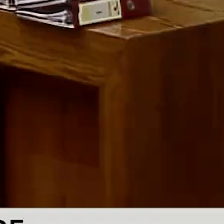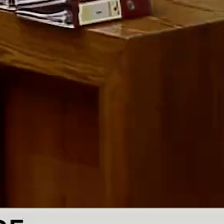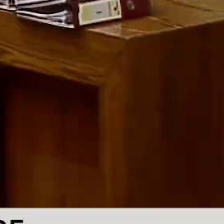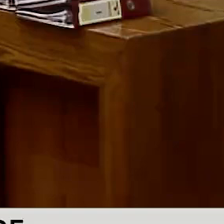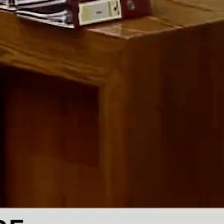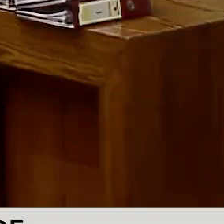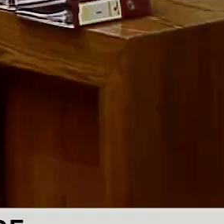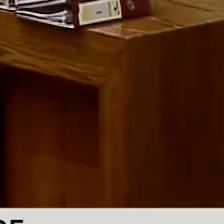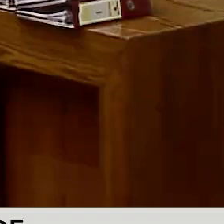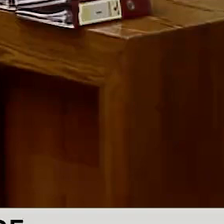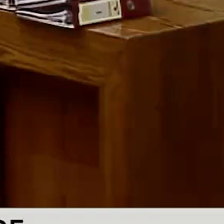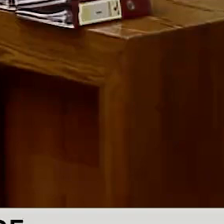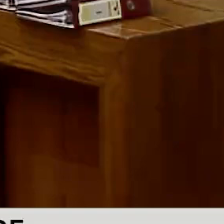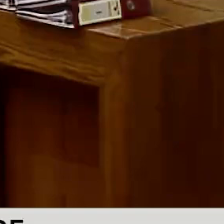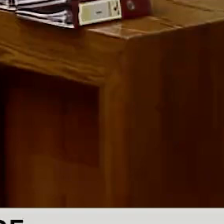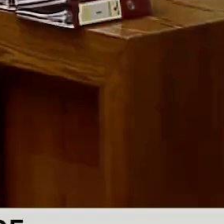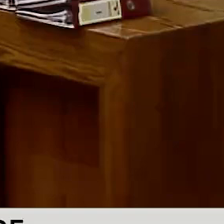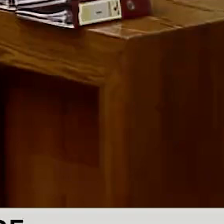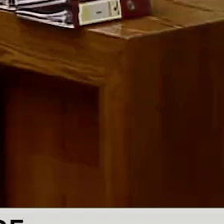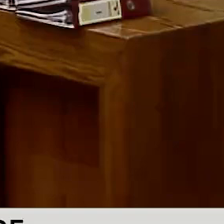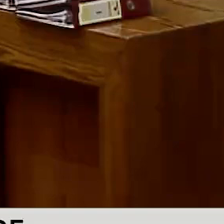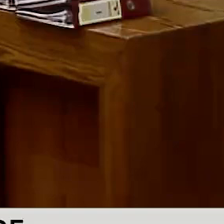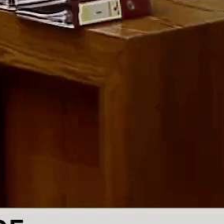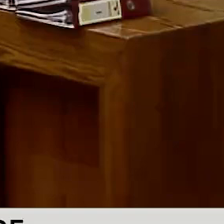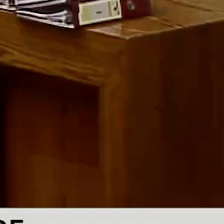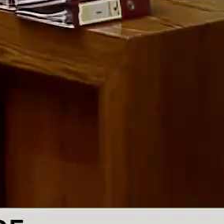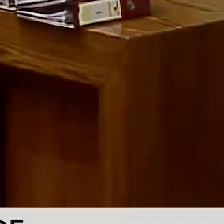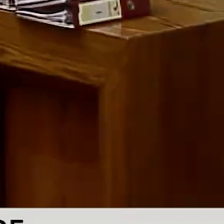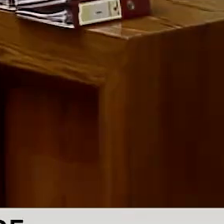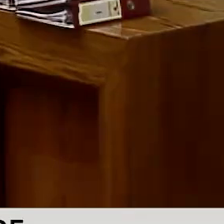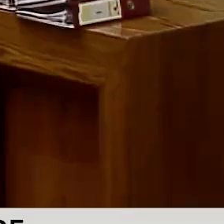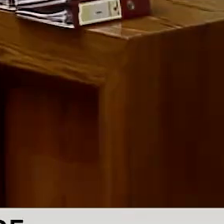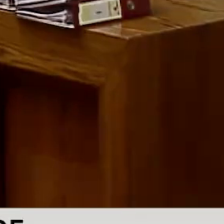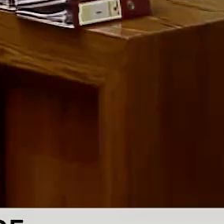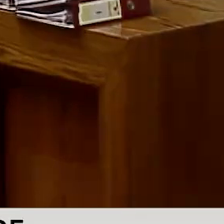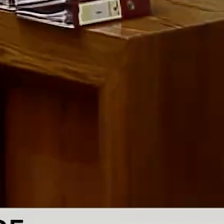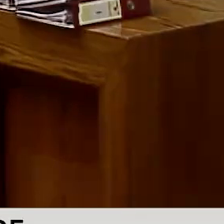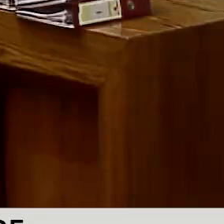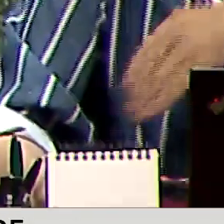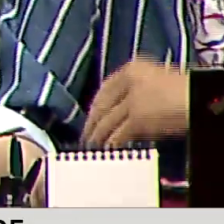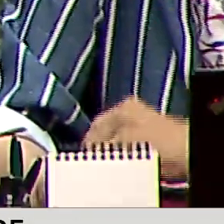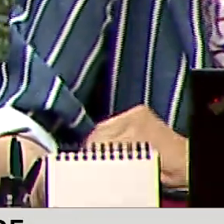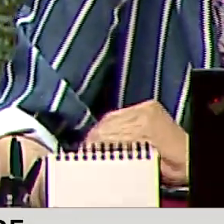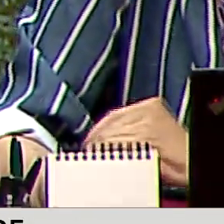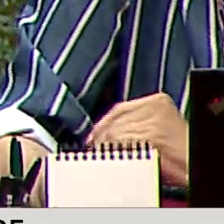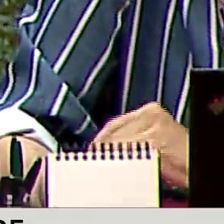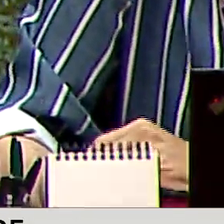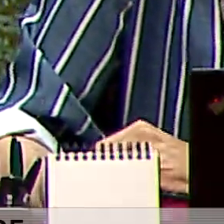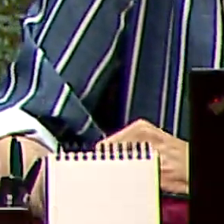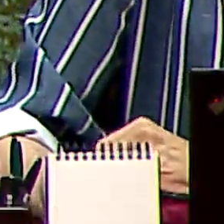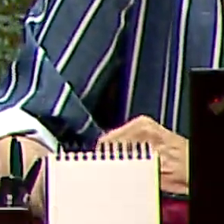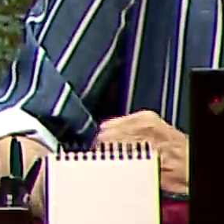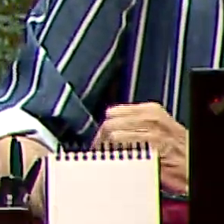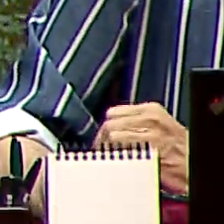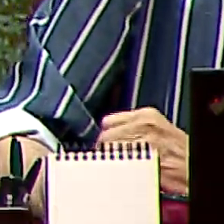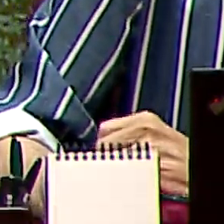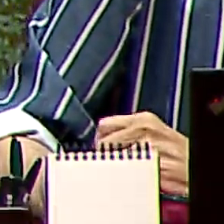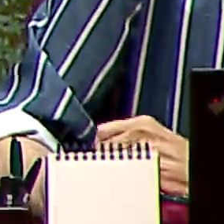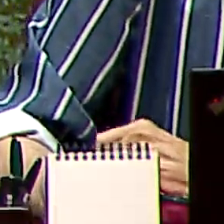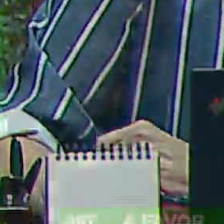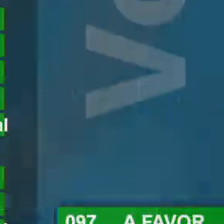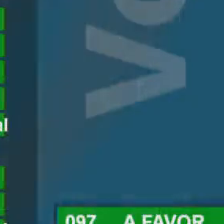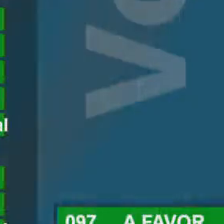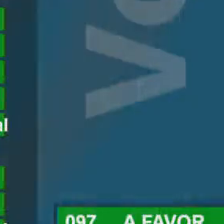mir diputado Don Lua resultado de la votación